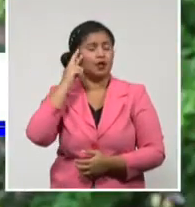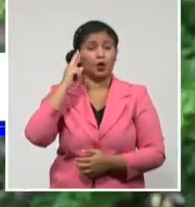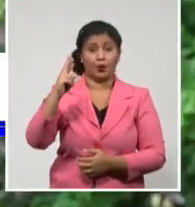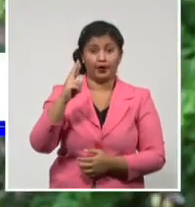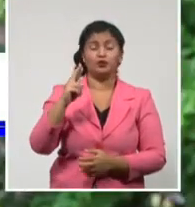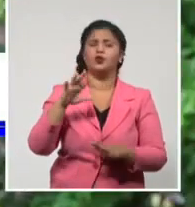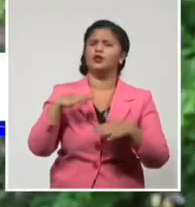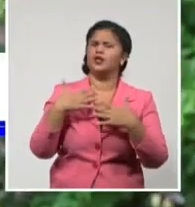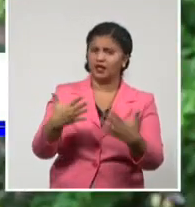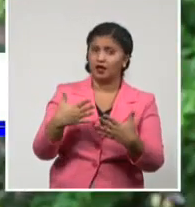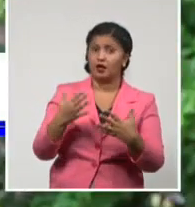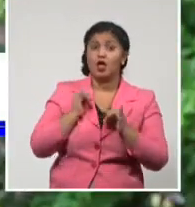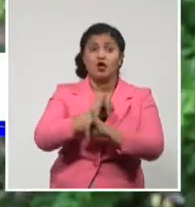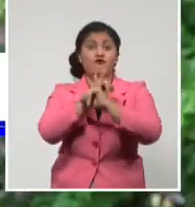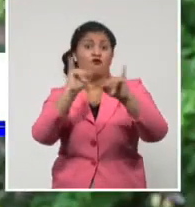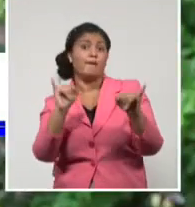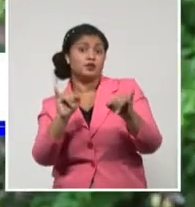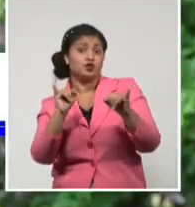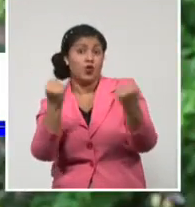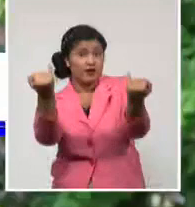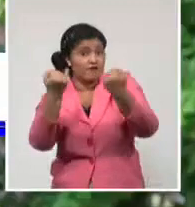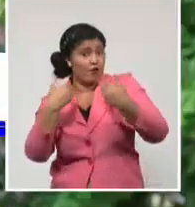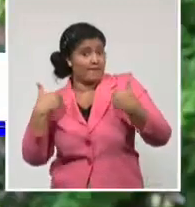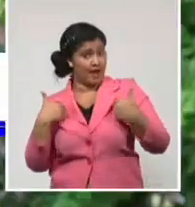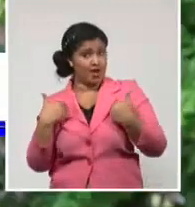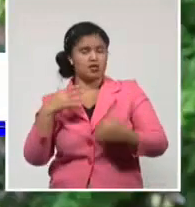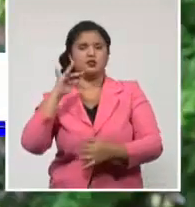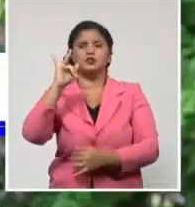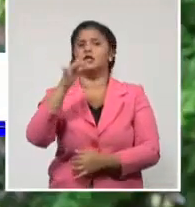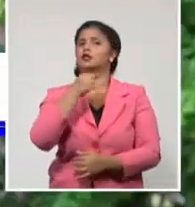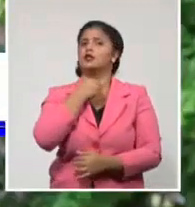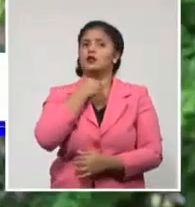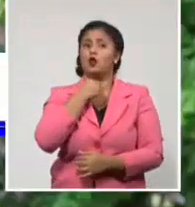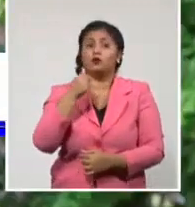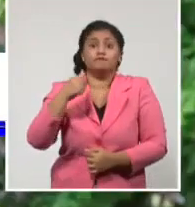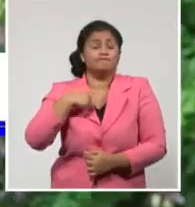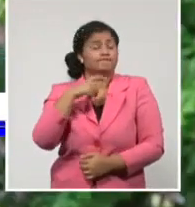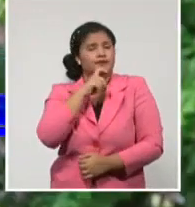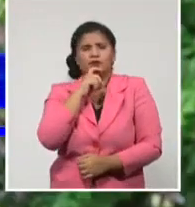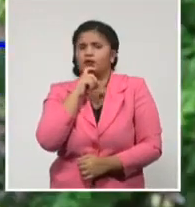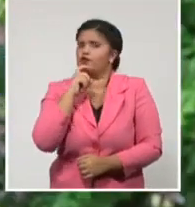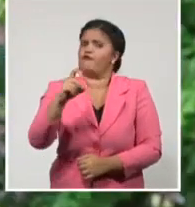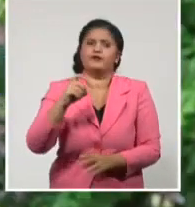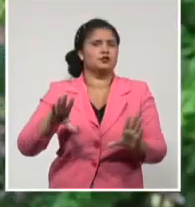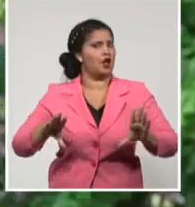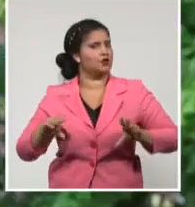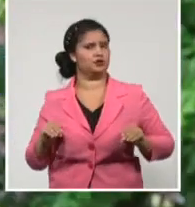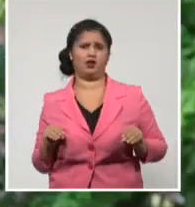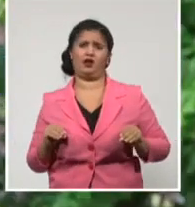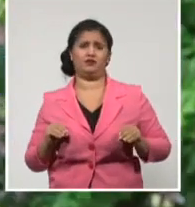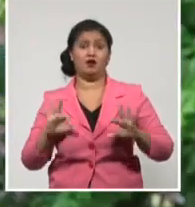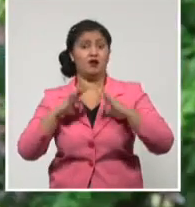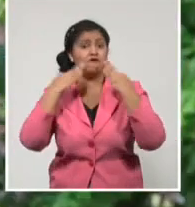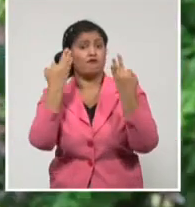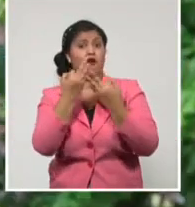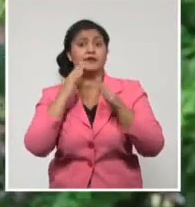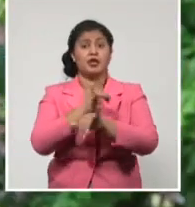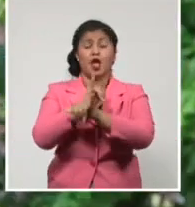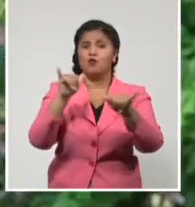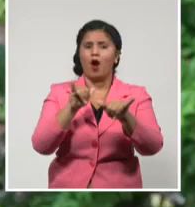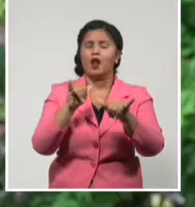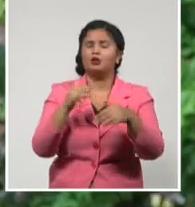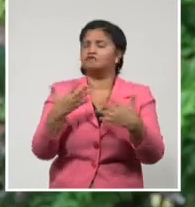enero y fue muy duro para mí para mis padres fue muy duro porque y no